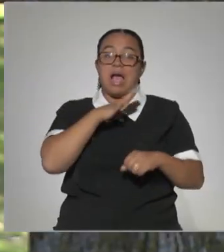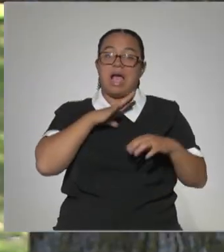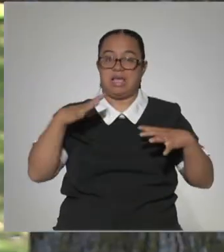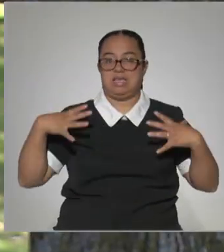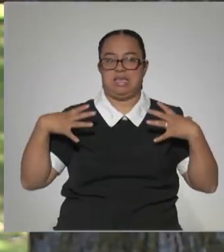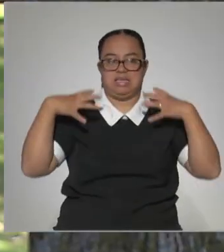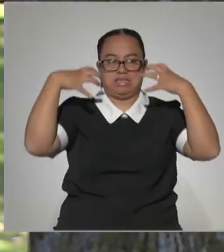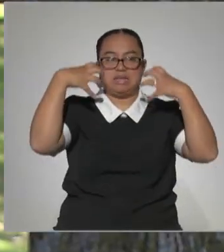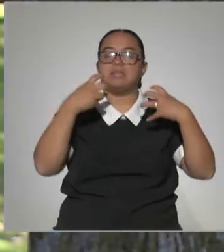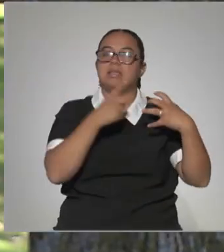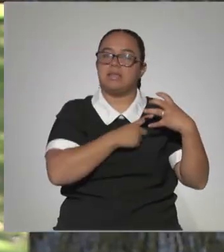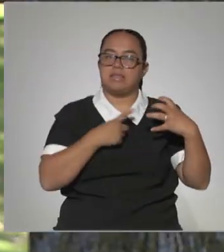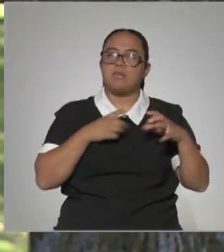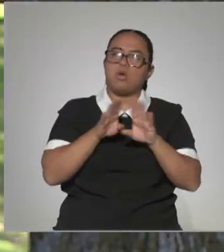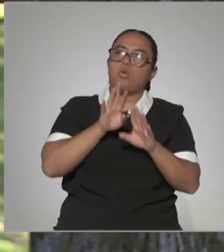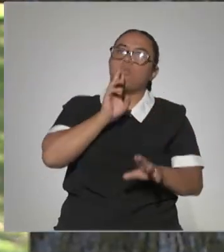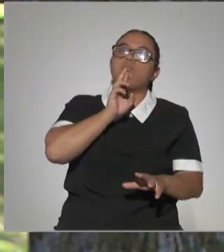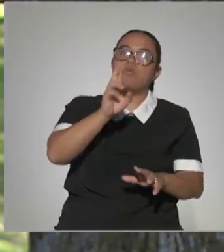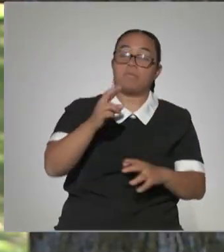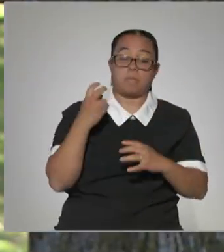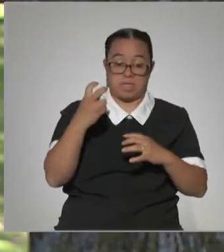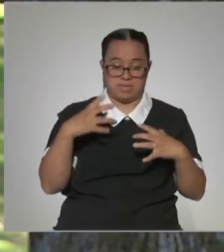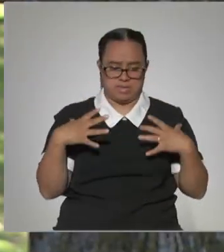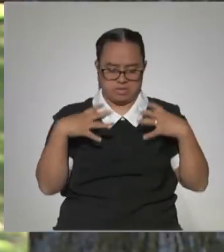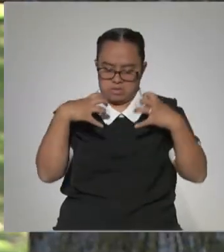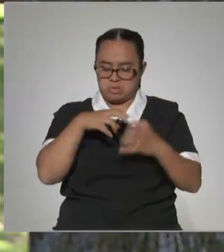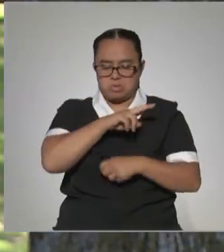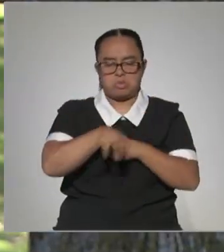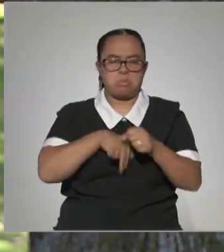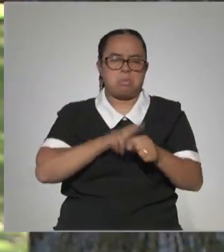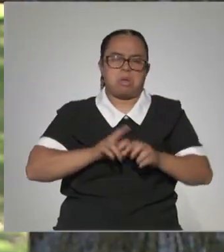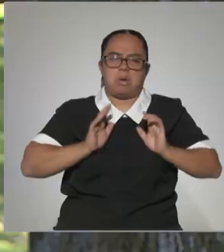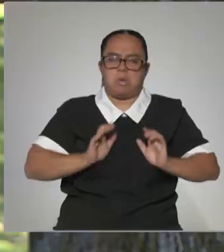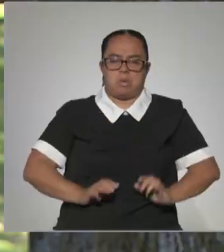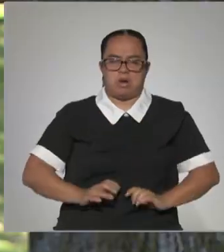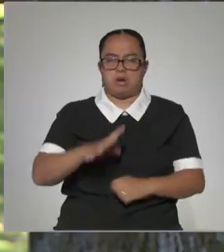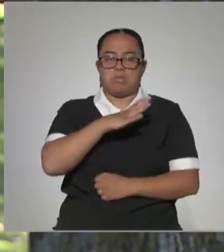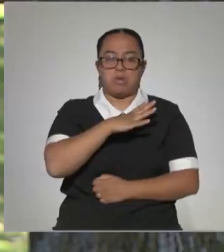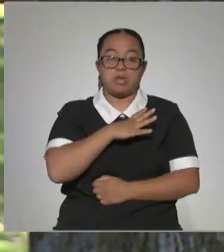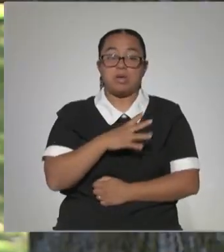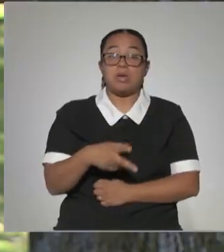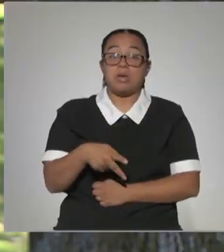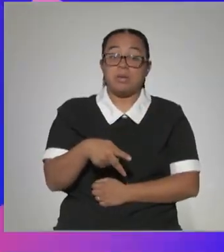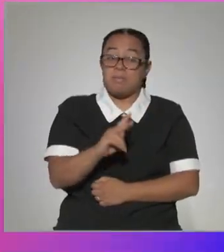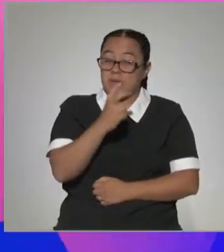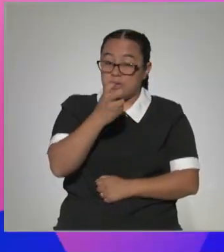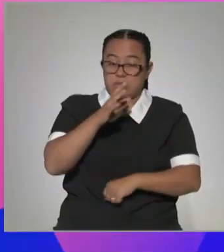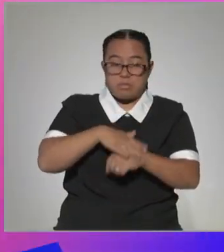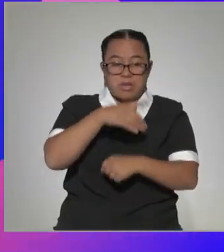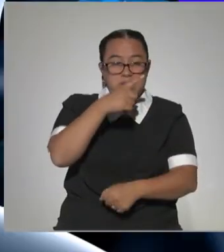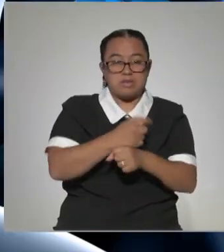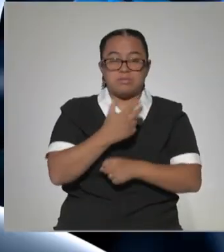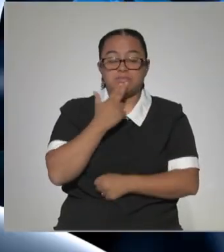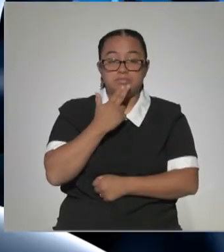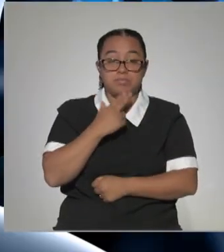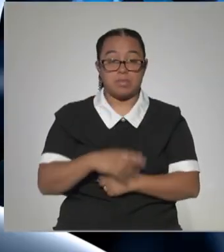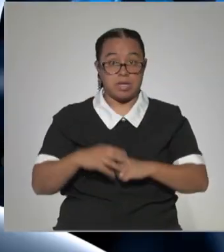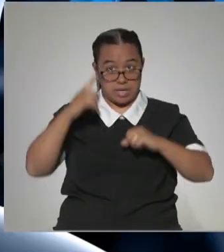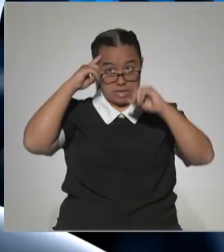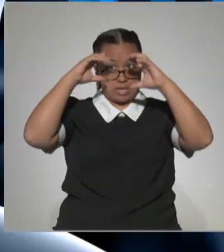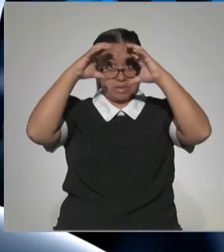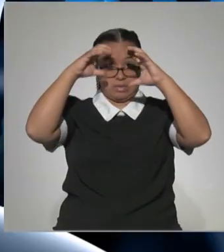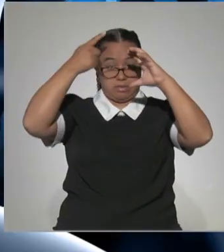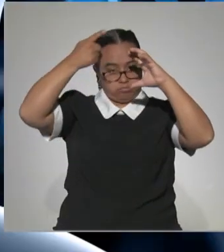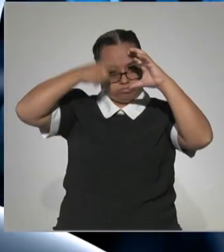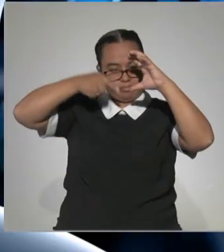dar respuesta. El estrés es una reacción fisiológica y esta es probablemente una de las sustancias principales. Cuando el cerebro manda